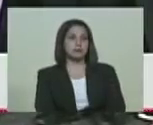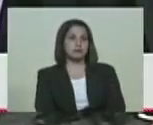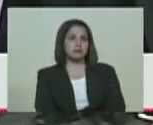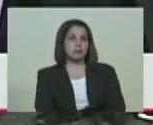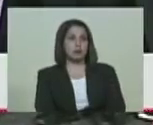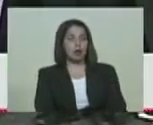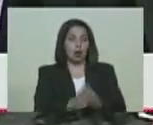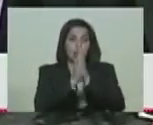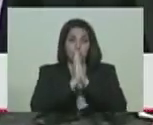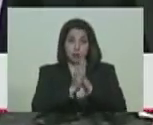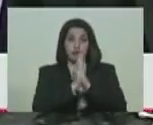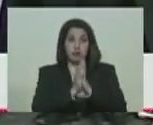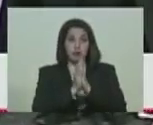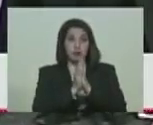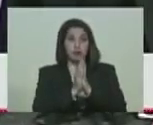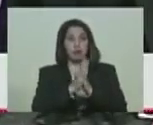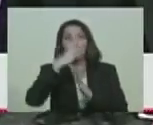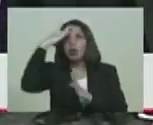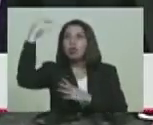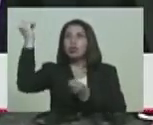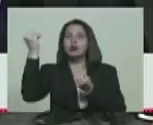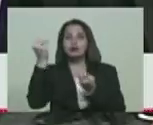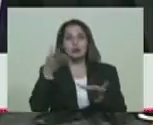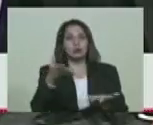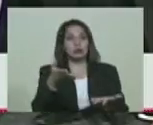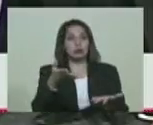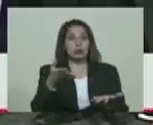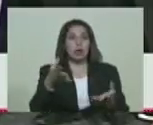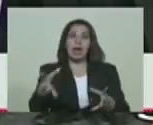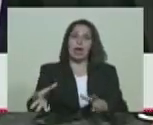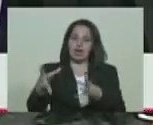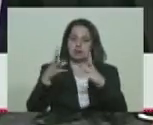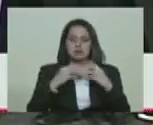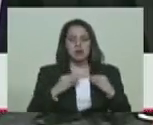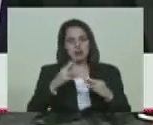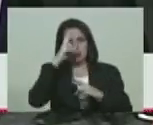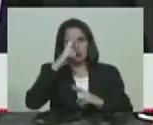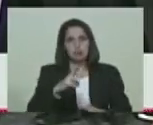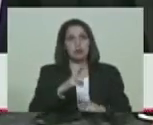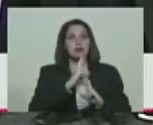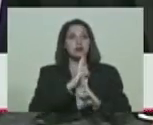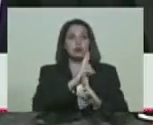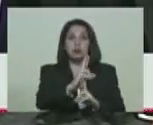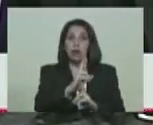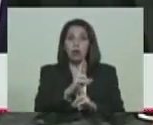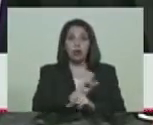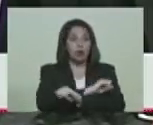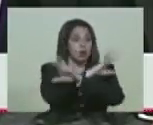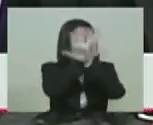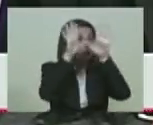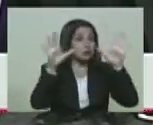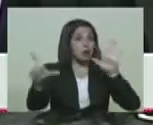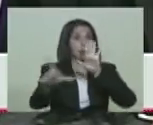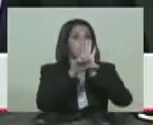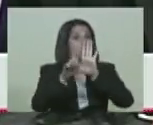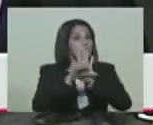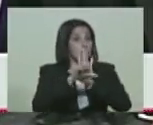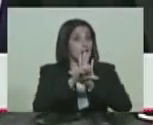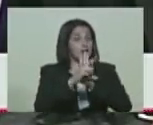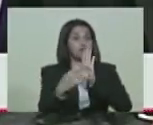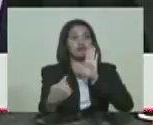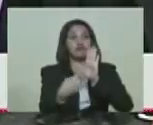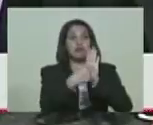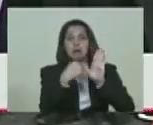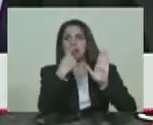Por favor, por el amor de Dios, acaten los resultados legales, transparentes. Van a salir